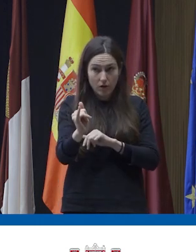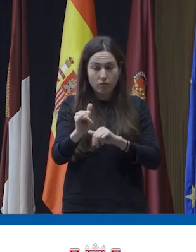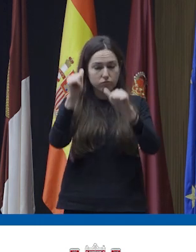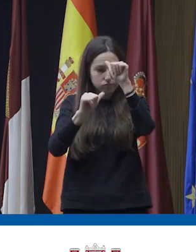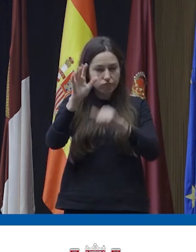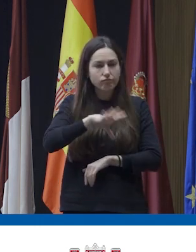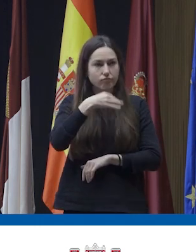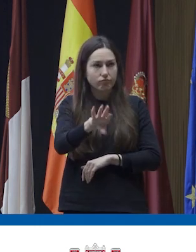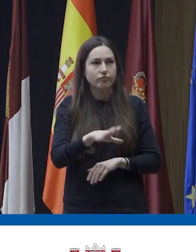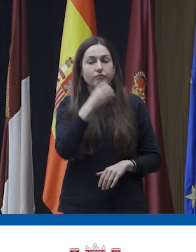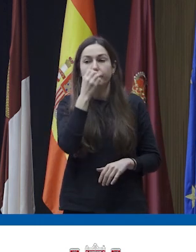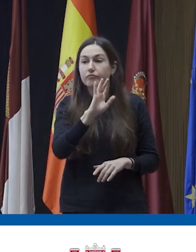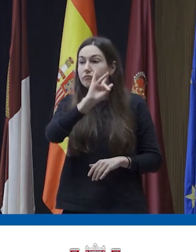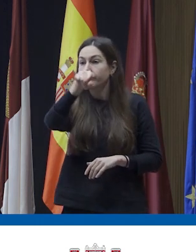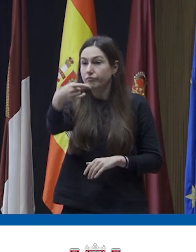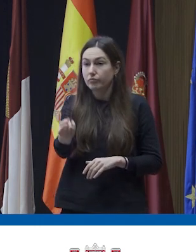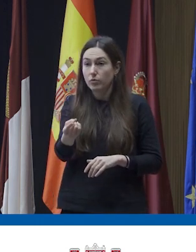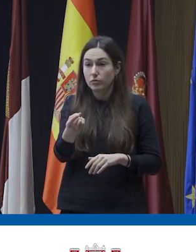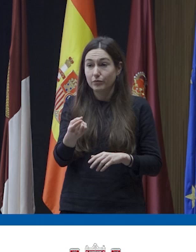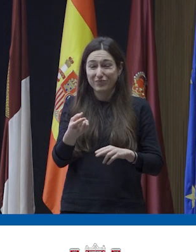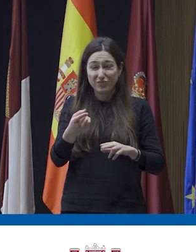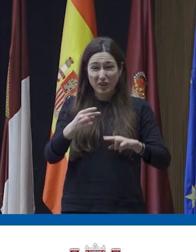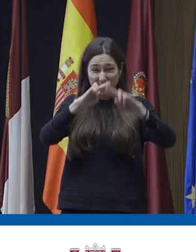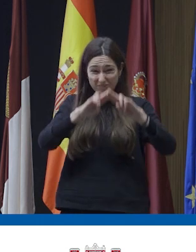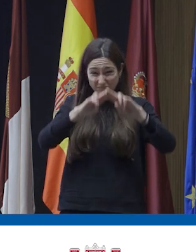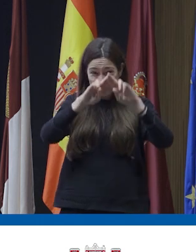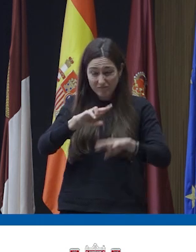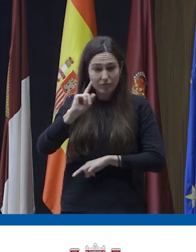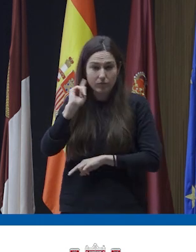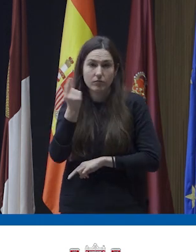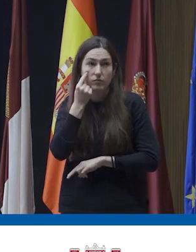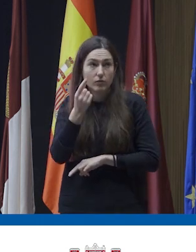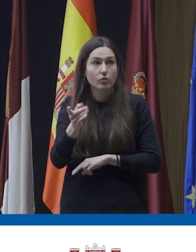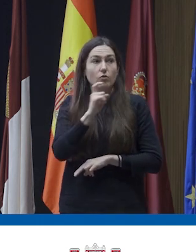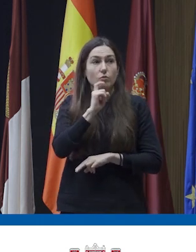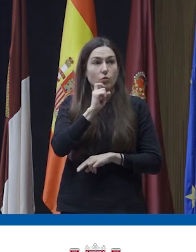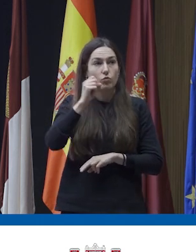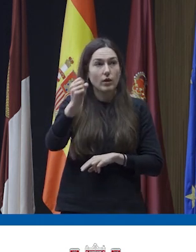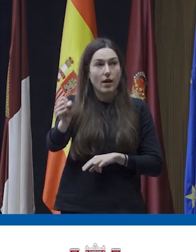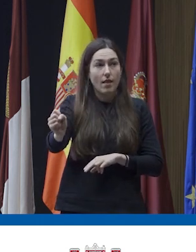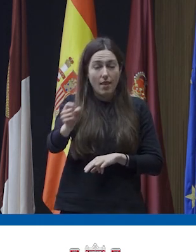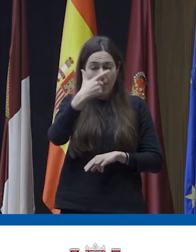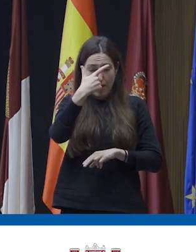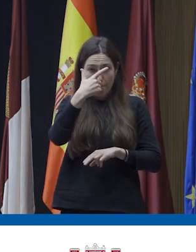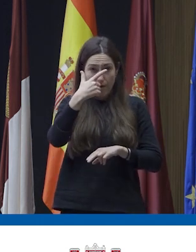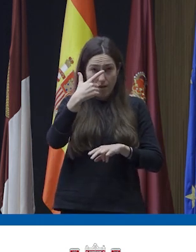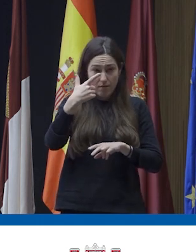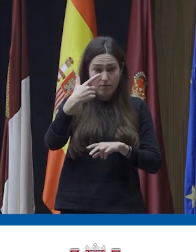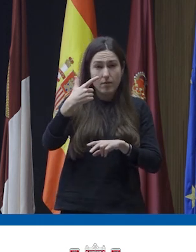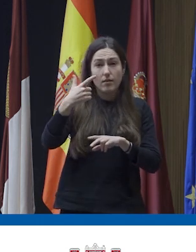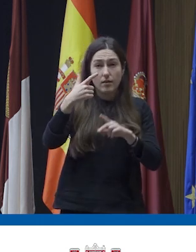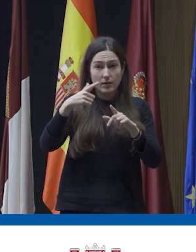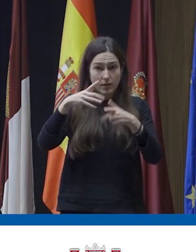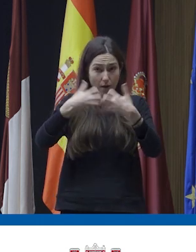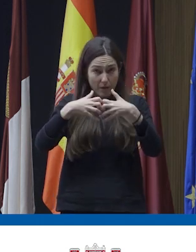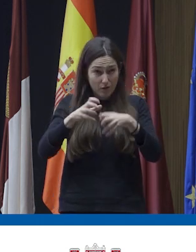Bueno, posteriormente realizaremos un examen diagnóstico con la lámpara de hendidura, que es este aparato que tenemos aquí, en el que examinaremos tanto